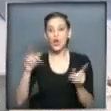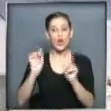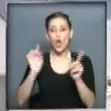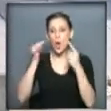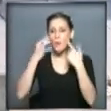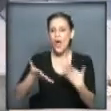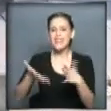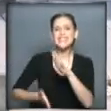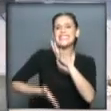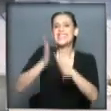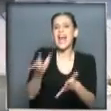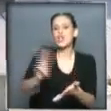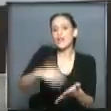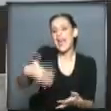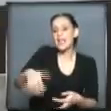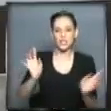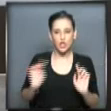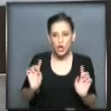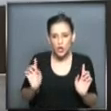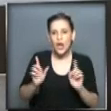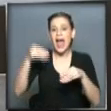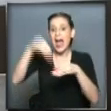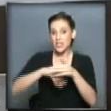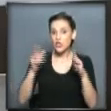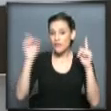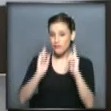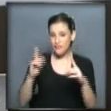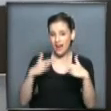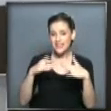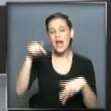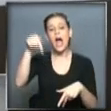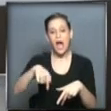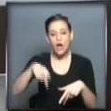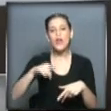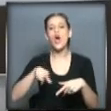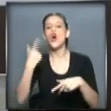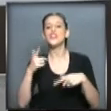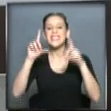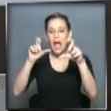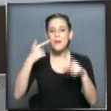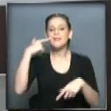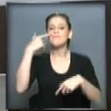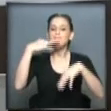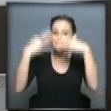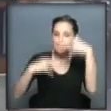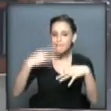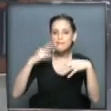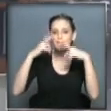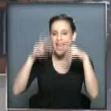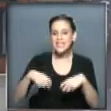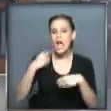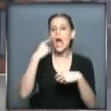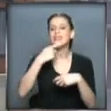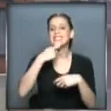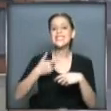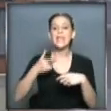que no la muestran saliendo nuevamente de la casa. Ahora las pesquisas investigan otras cámaras de seguridad para determinar si Ángeles volvió a salir